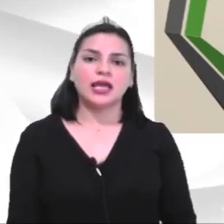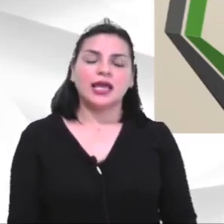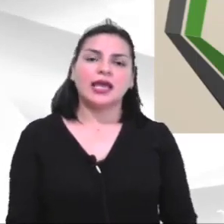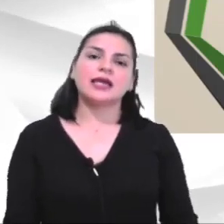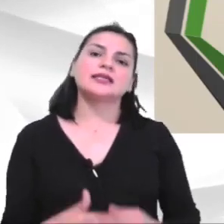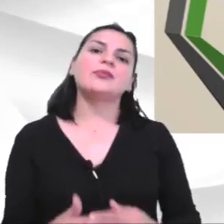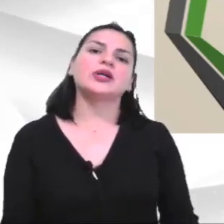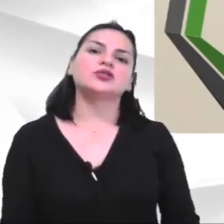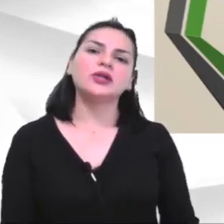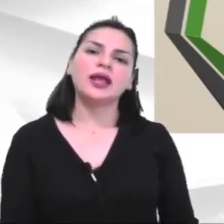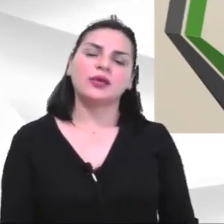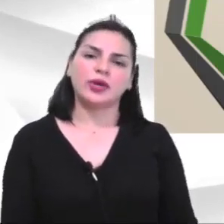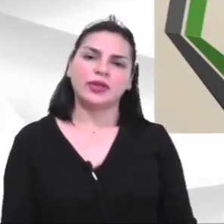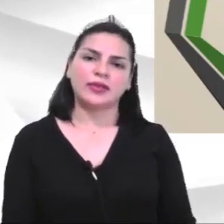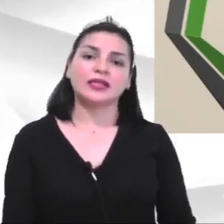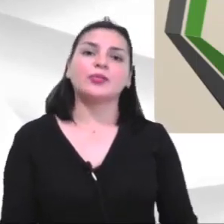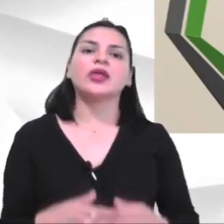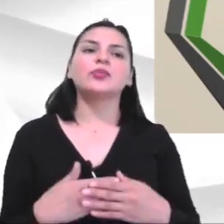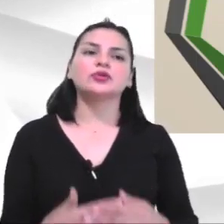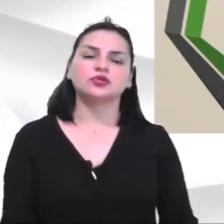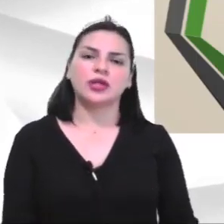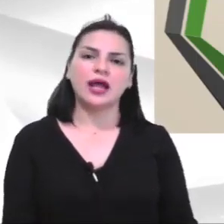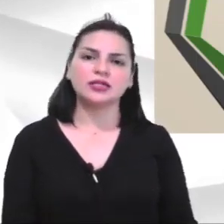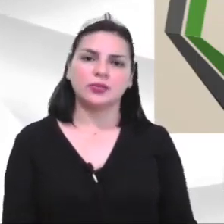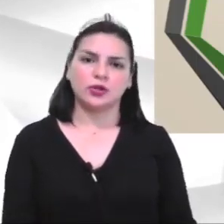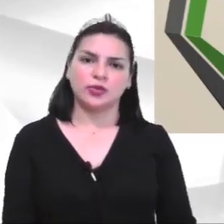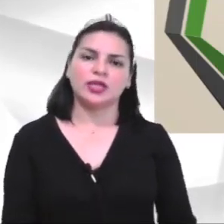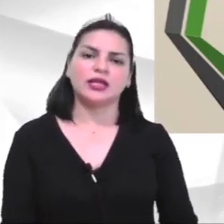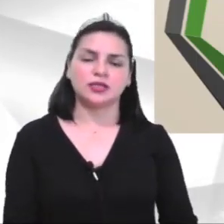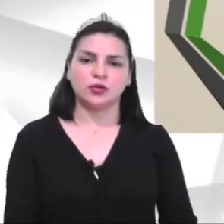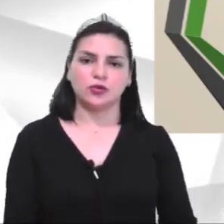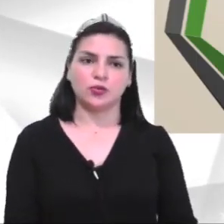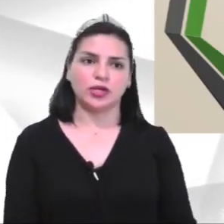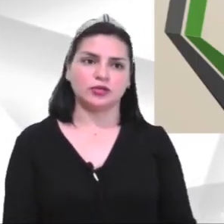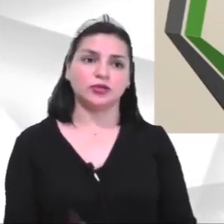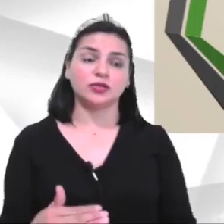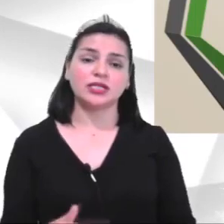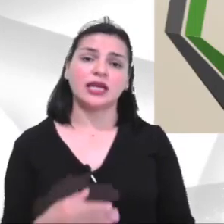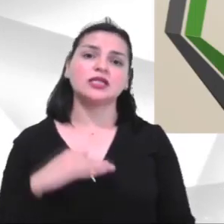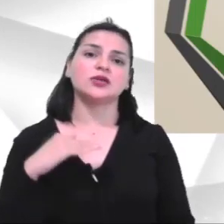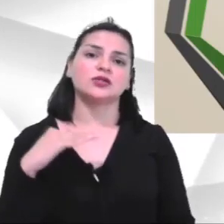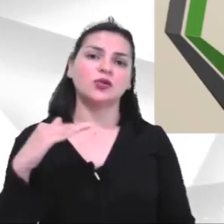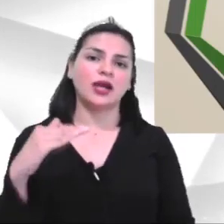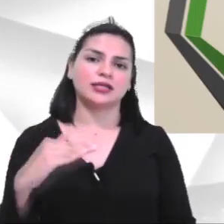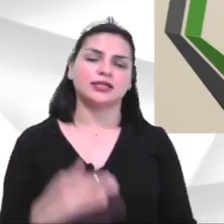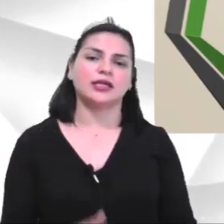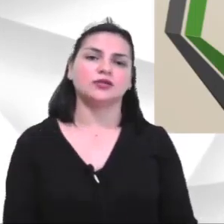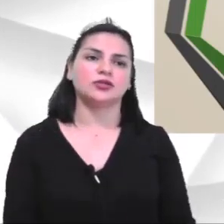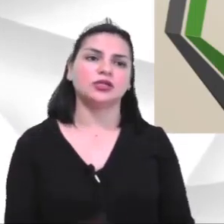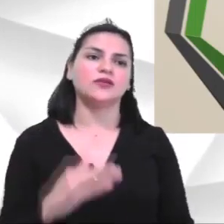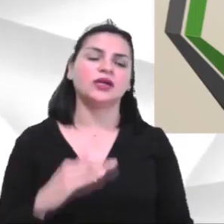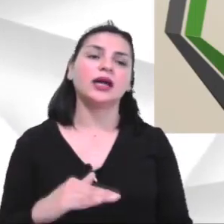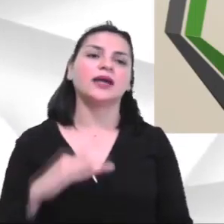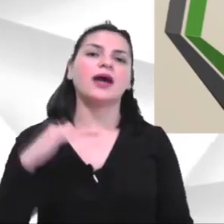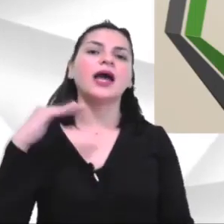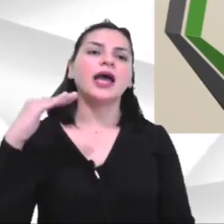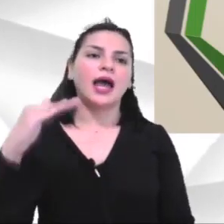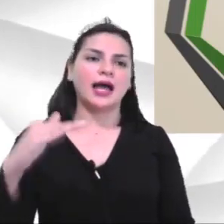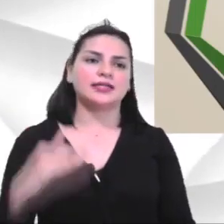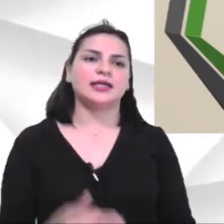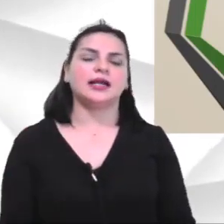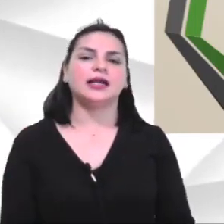entonces a esa persona le pueden, ya puede postularse para obtener ese mejor puesto. Entonces, esto es un ascenso, significa que